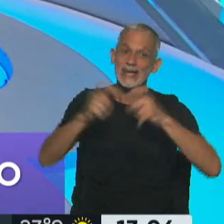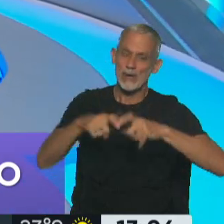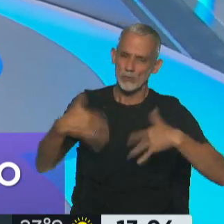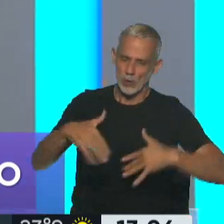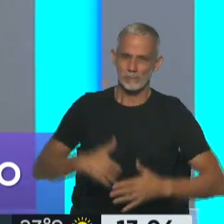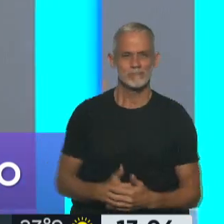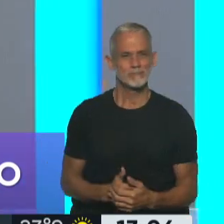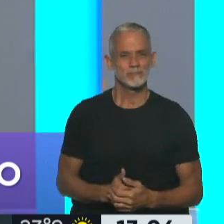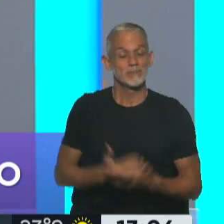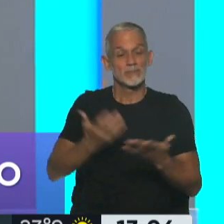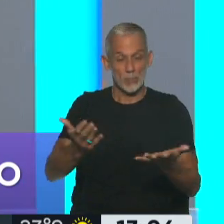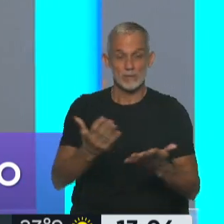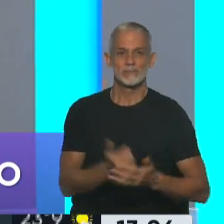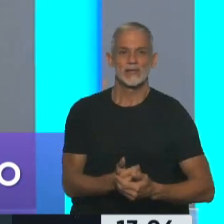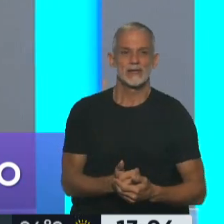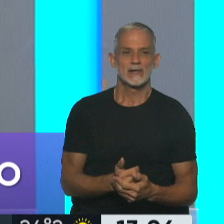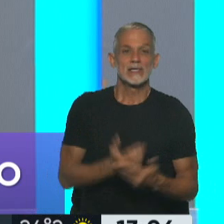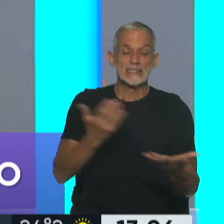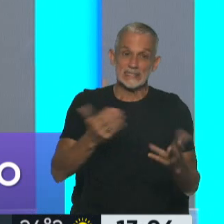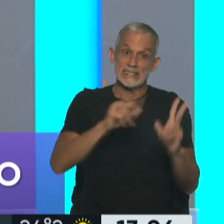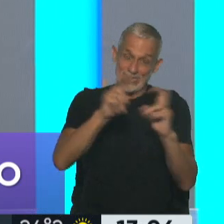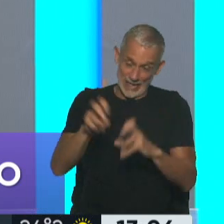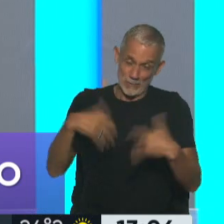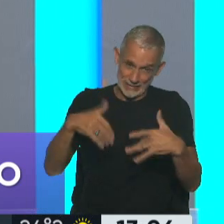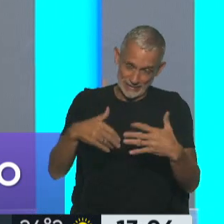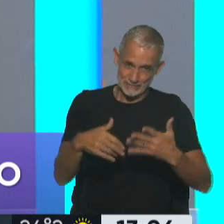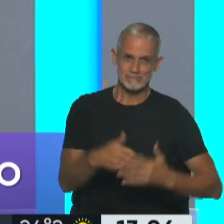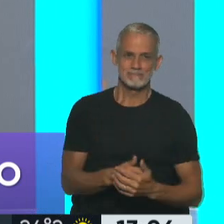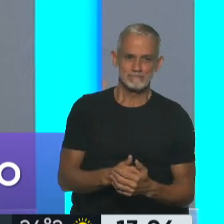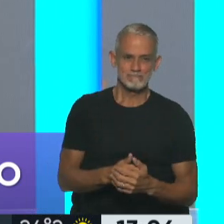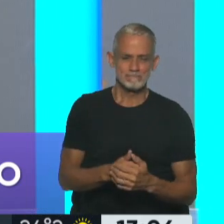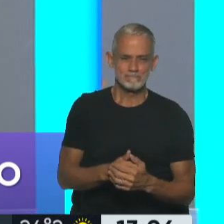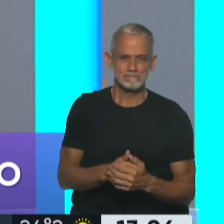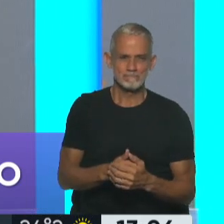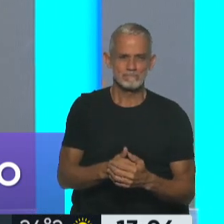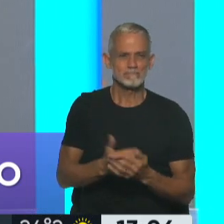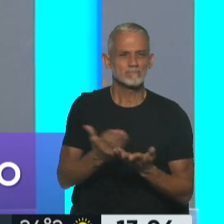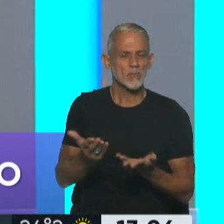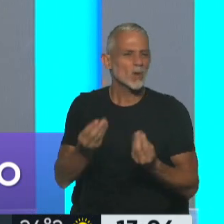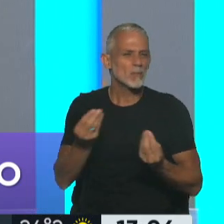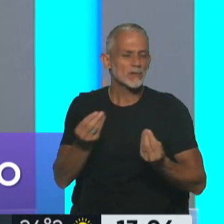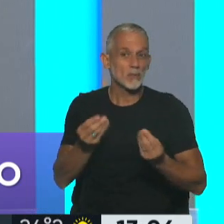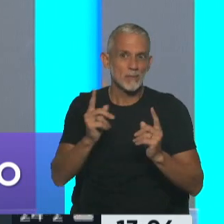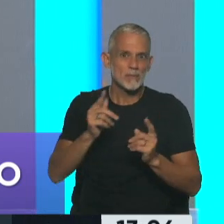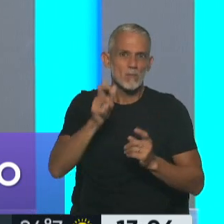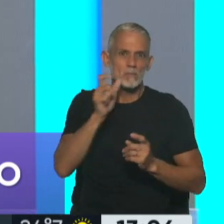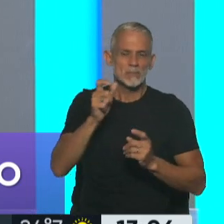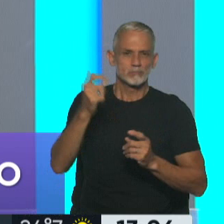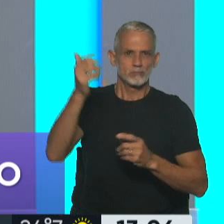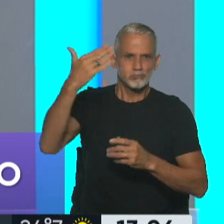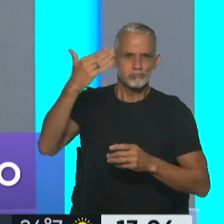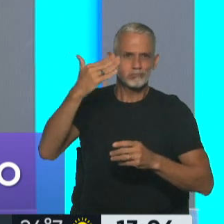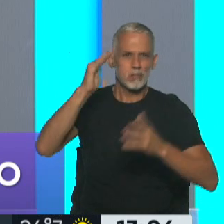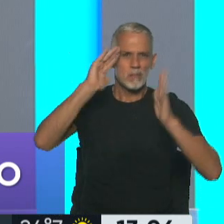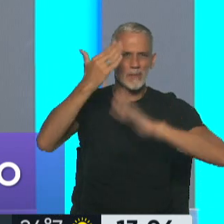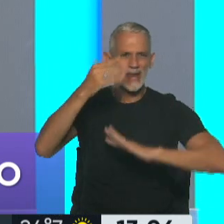con el tema del DNU. Bueno, Flor, va a haber varios temas y parte de esto tiene que ver también con lo que dejó el mensaje del presidente Javier Milei